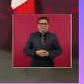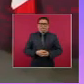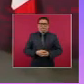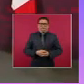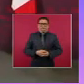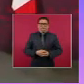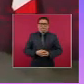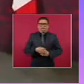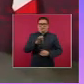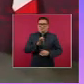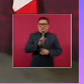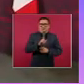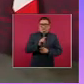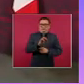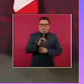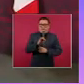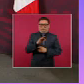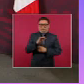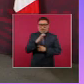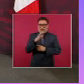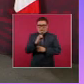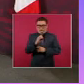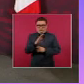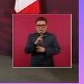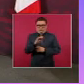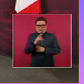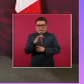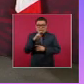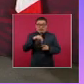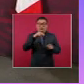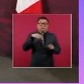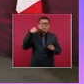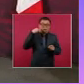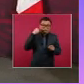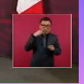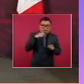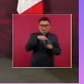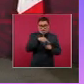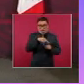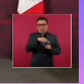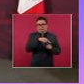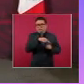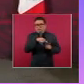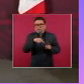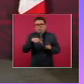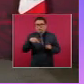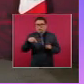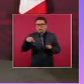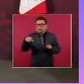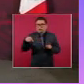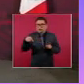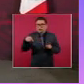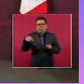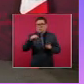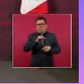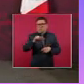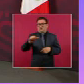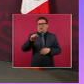del Triunfo, Balancán, Tabasco, a